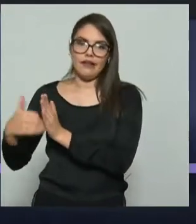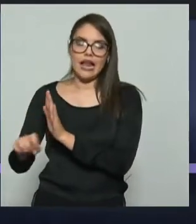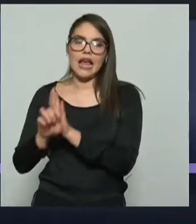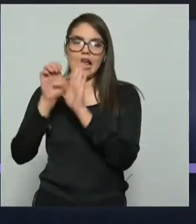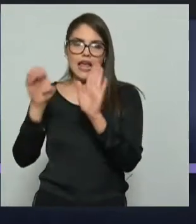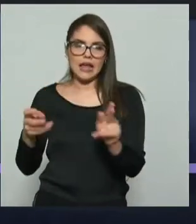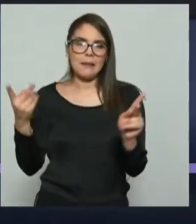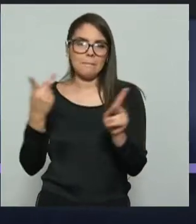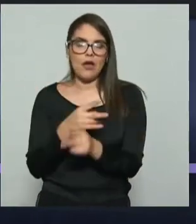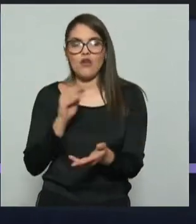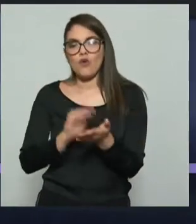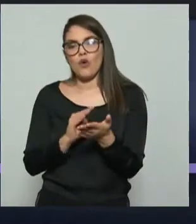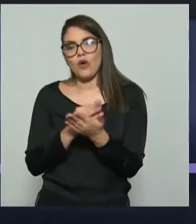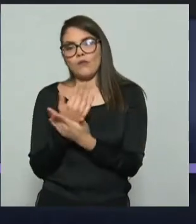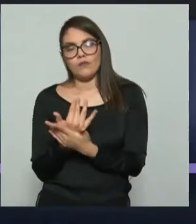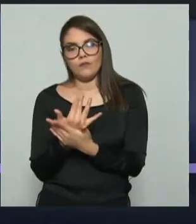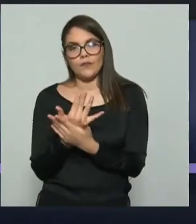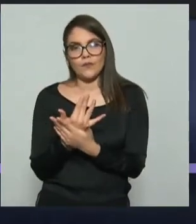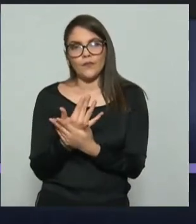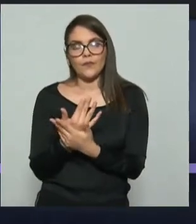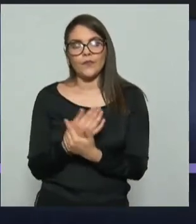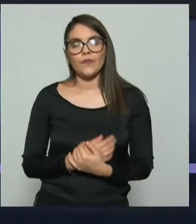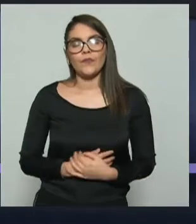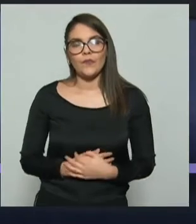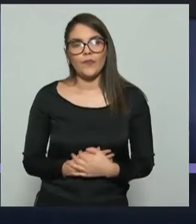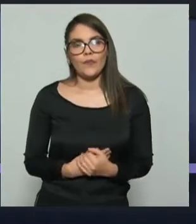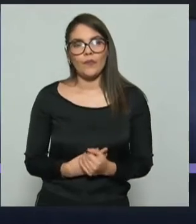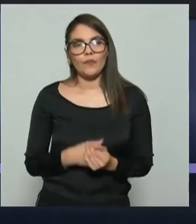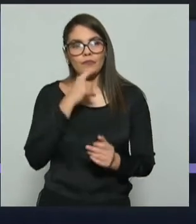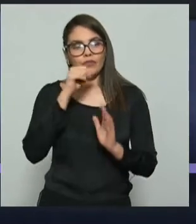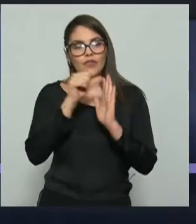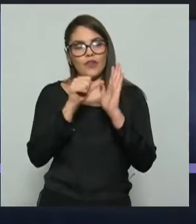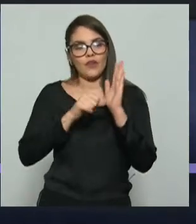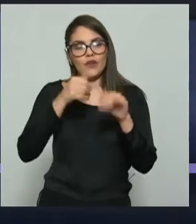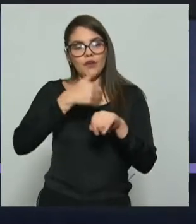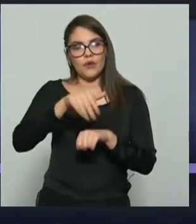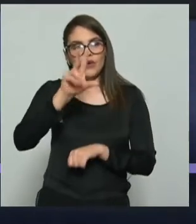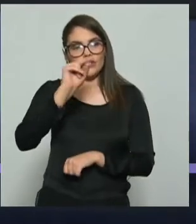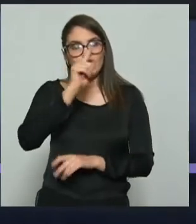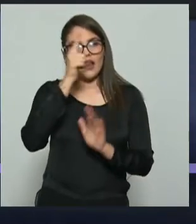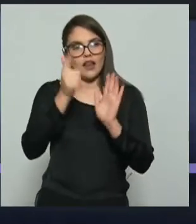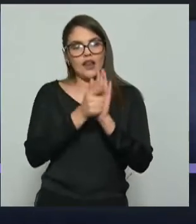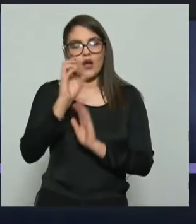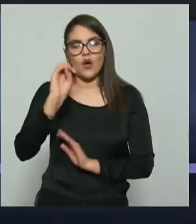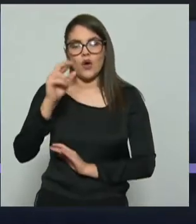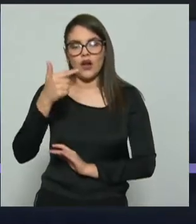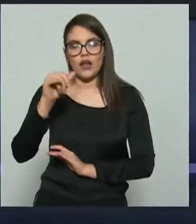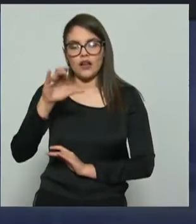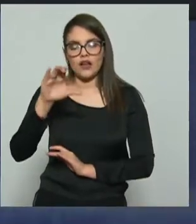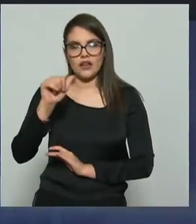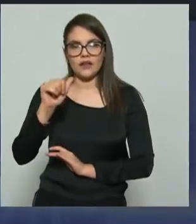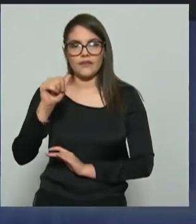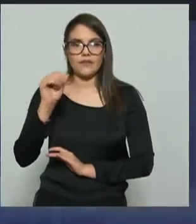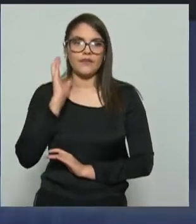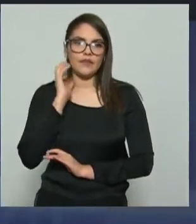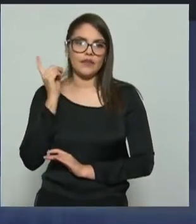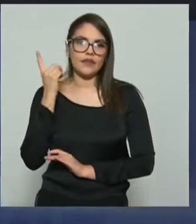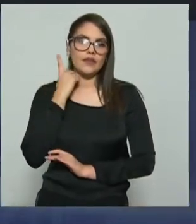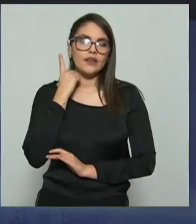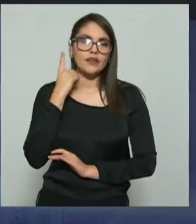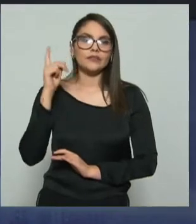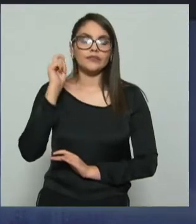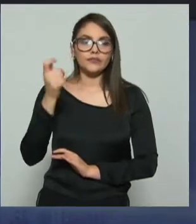los detalles que están pendientes ahorita. De acuerdo al artículo 80 de la Ley Orgánica del Congreso, todos los productos legislativos, cuanta